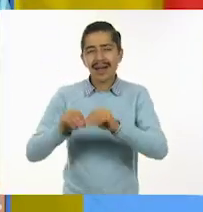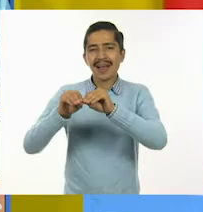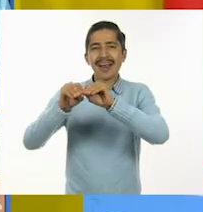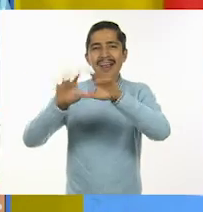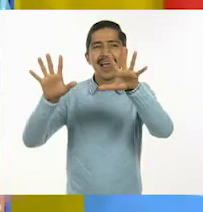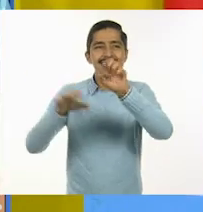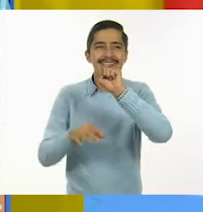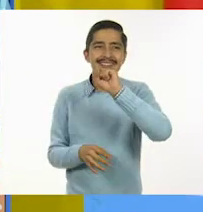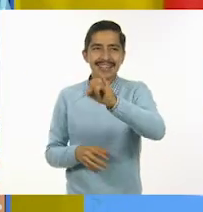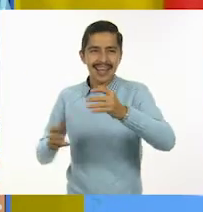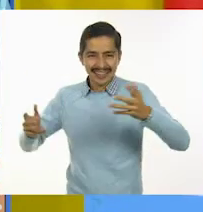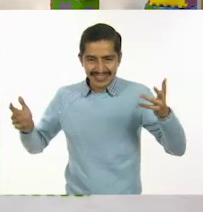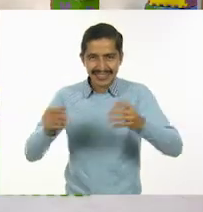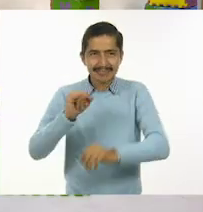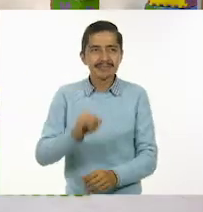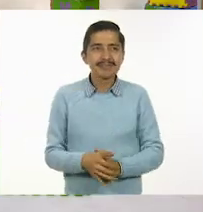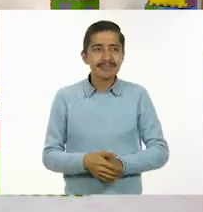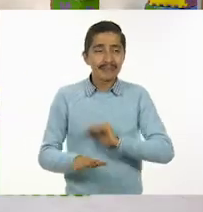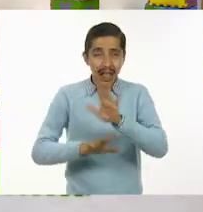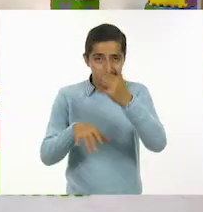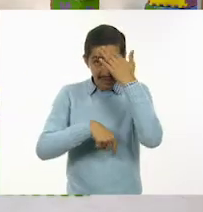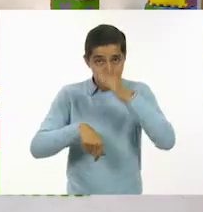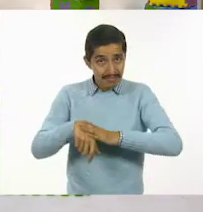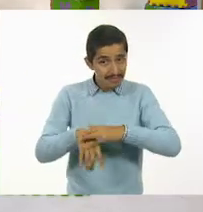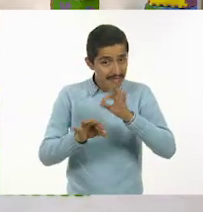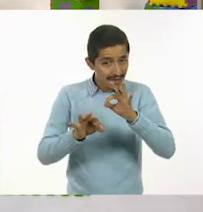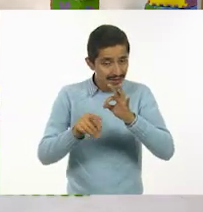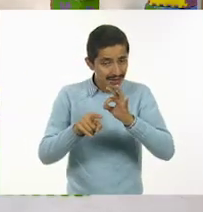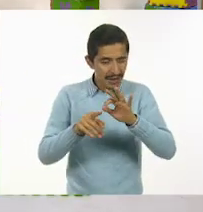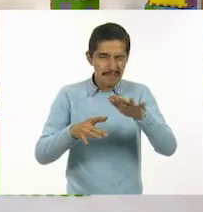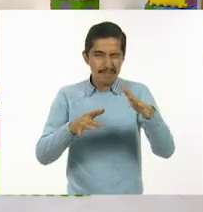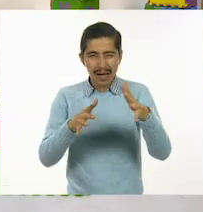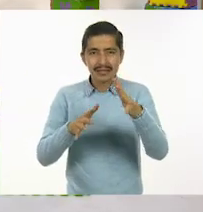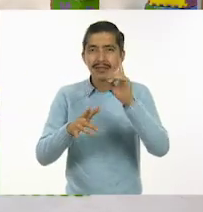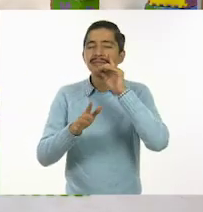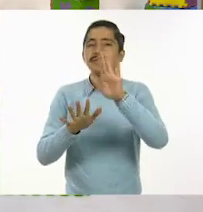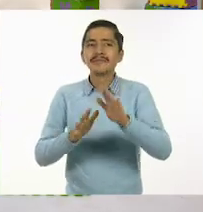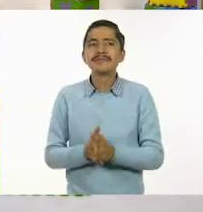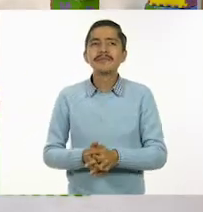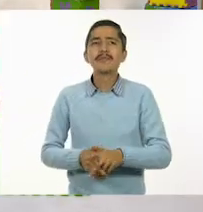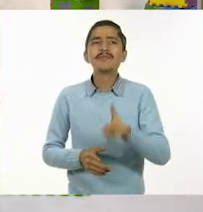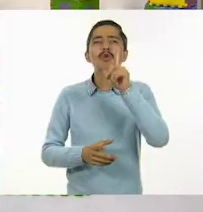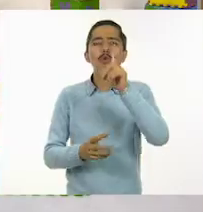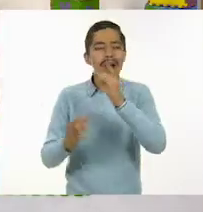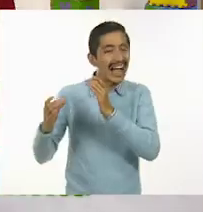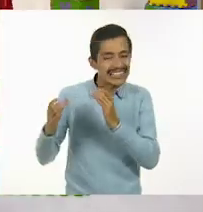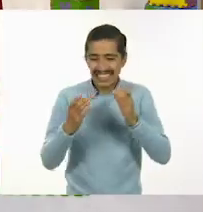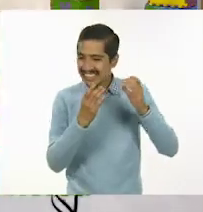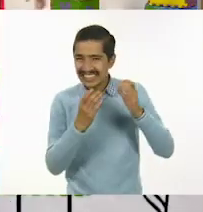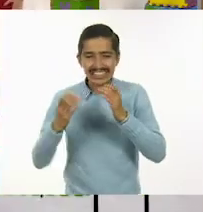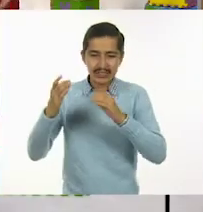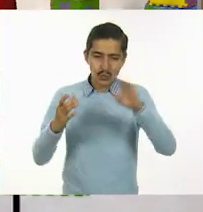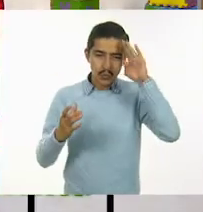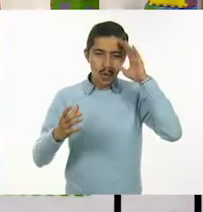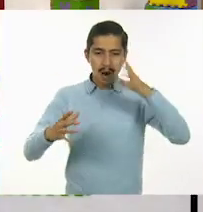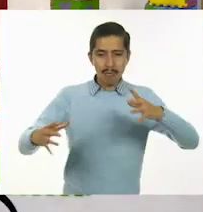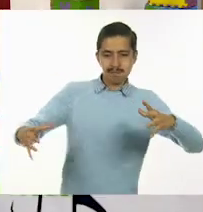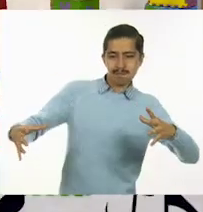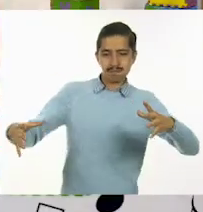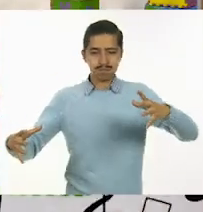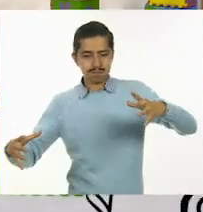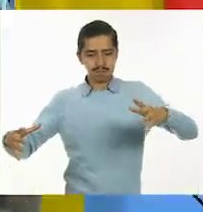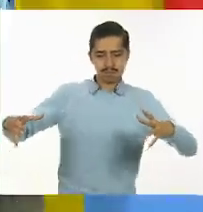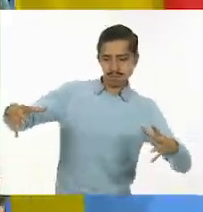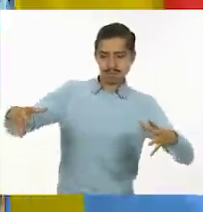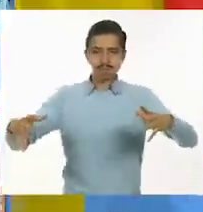claro, vamos a hacerlo. ¿Ya te lo aprendiste? Más o menos, más o menos. ¿Más o menos? Dice así. Era una sandía gorda, gorda, gorda.